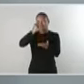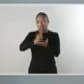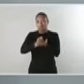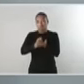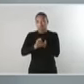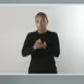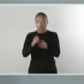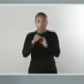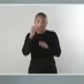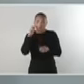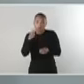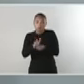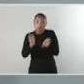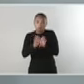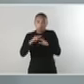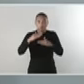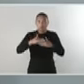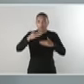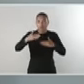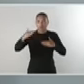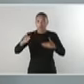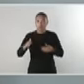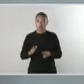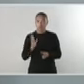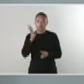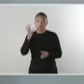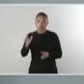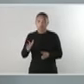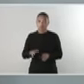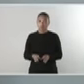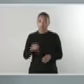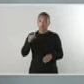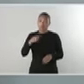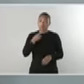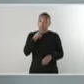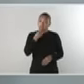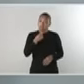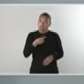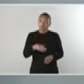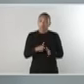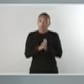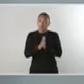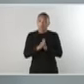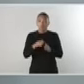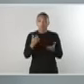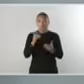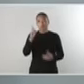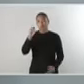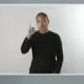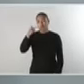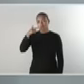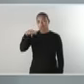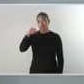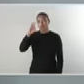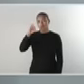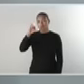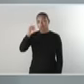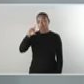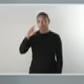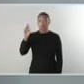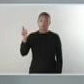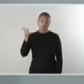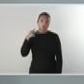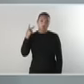sin que veamos avances significativos hoy te pedimos dignificar la política no es